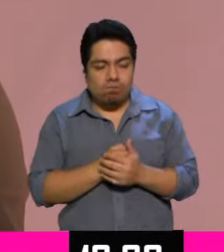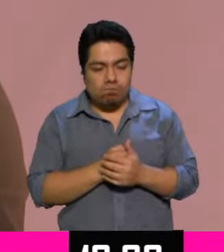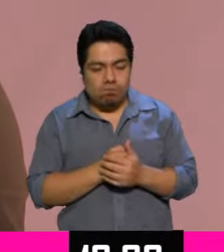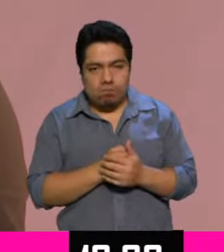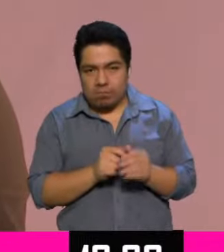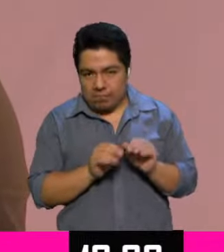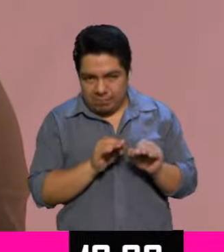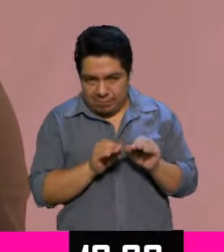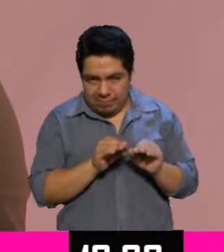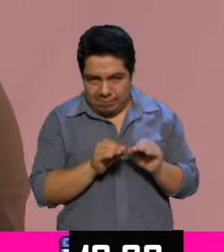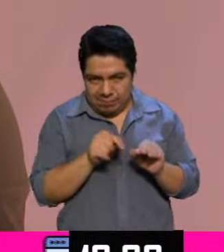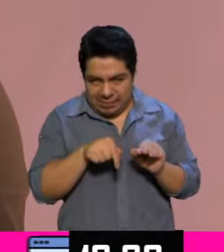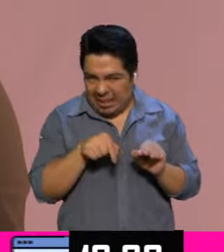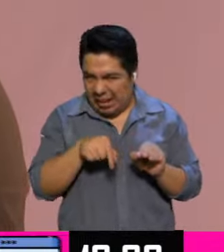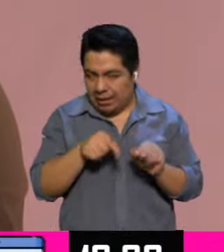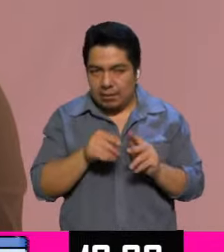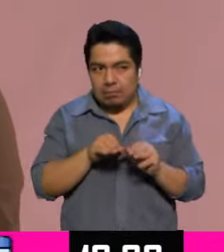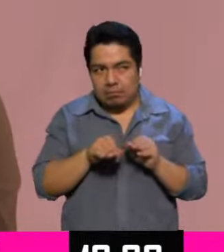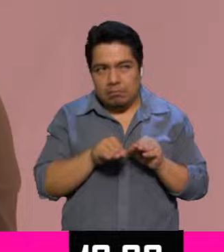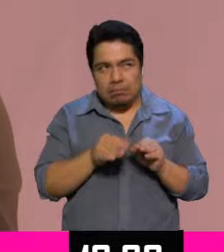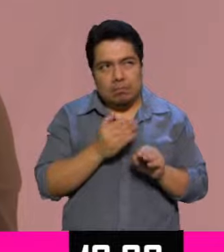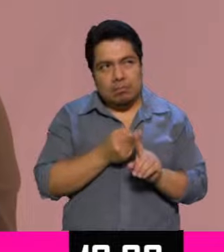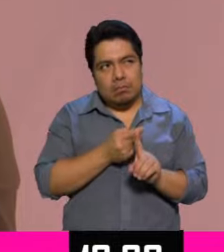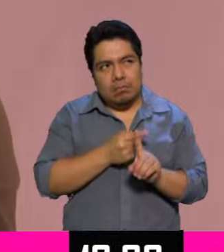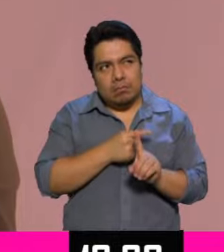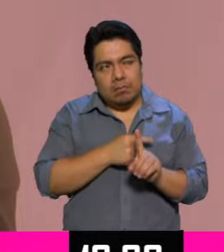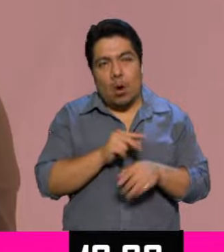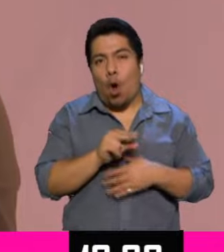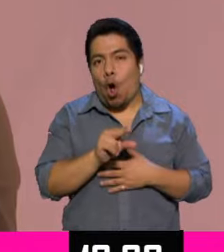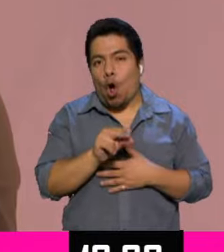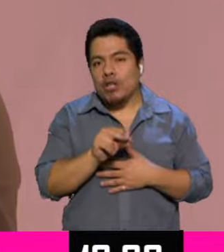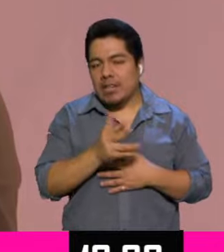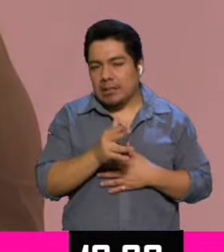el trabajo que se está presentando aquí a partir de los años 80,